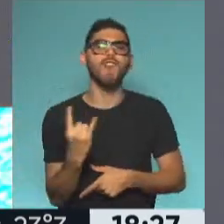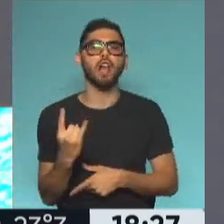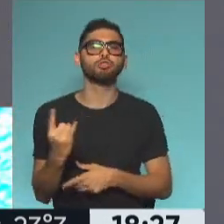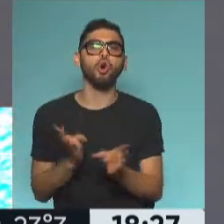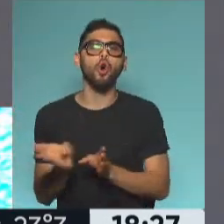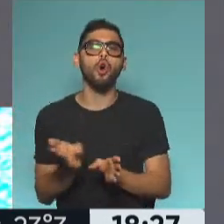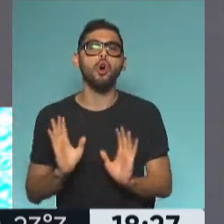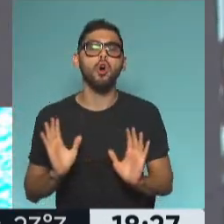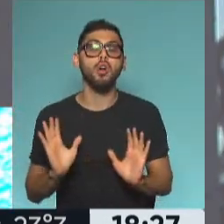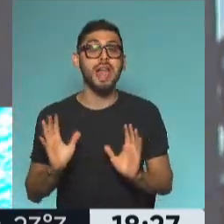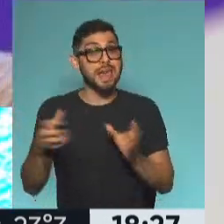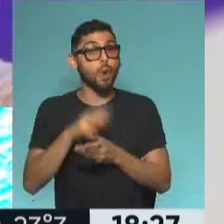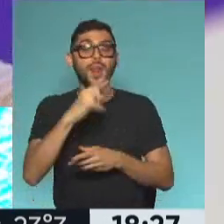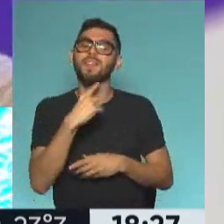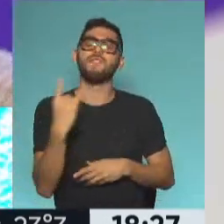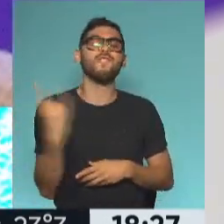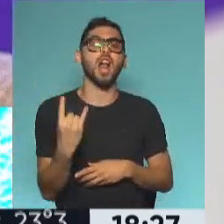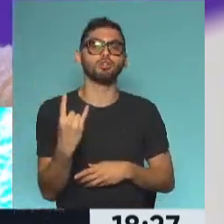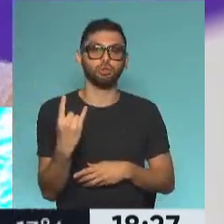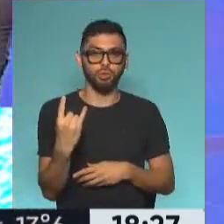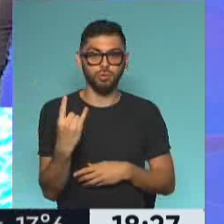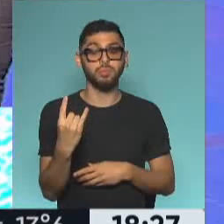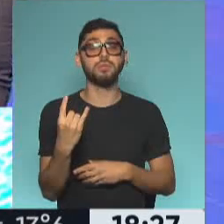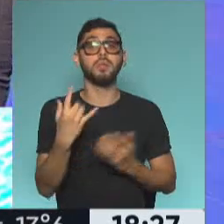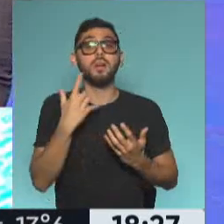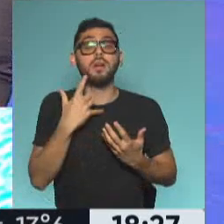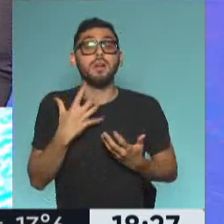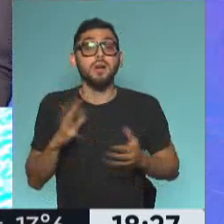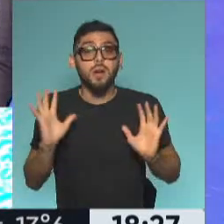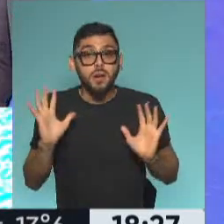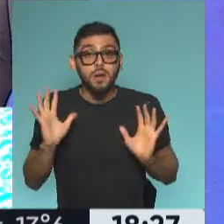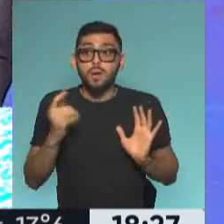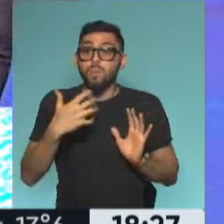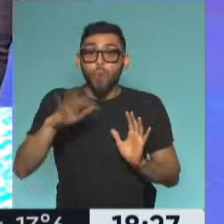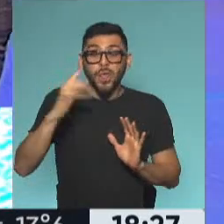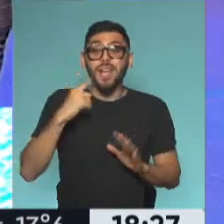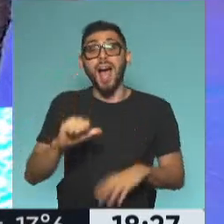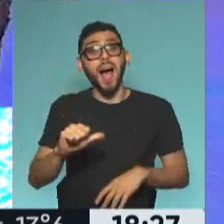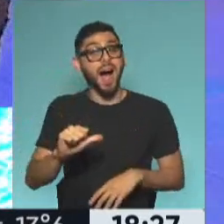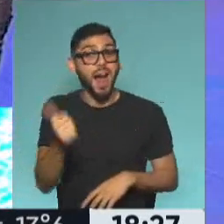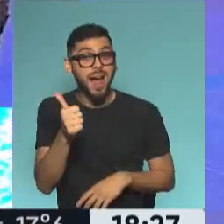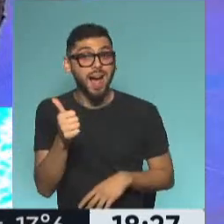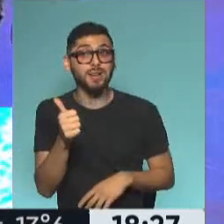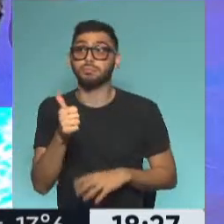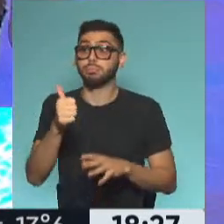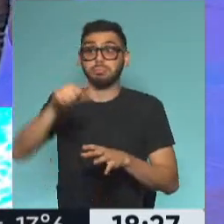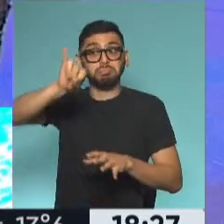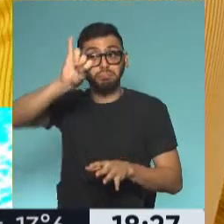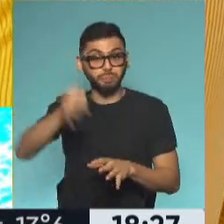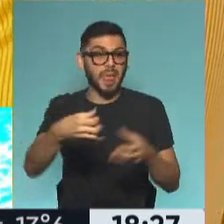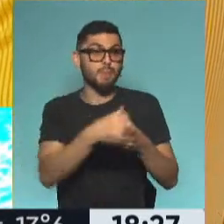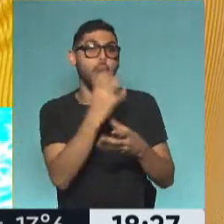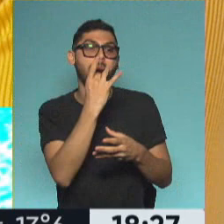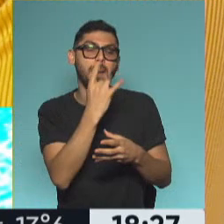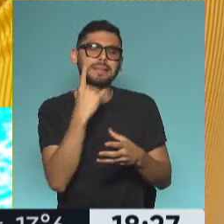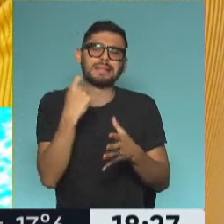verde dijo falso. Y acá tiene la oportunidad de ganar, salir campeón. Ante el equipo azul, que